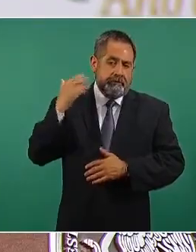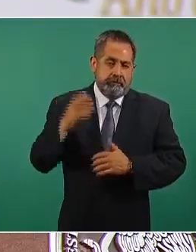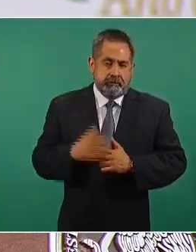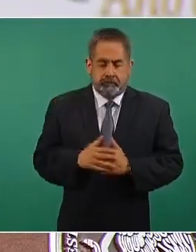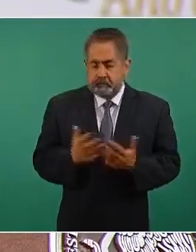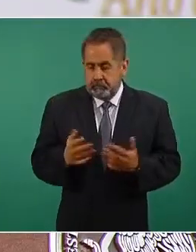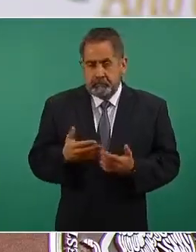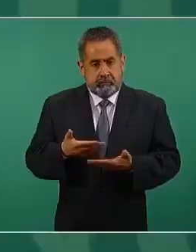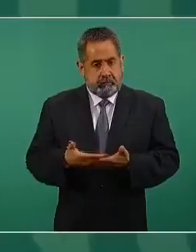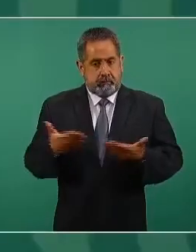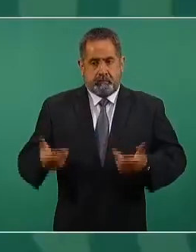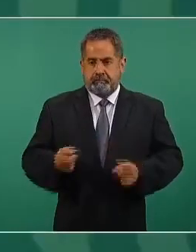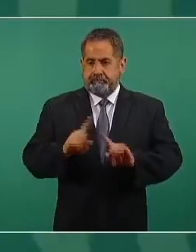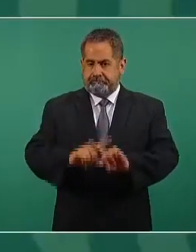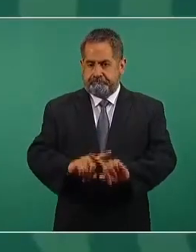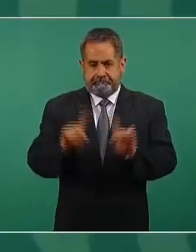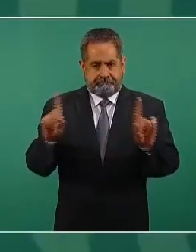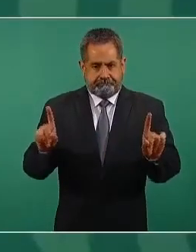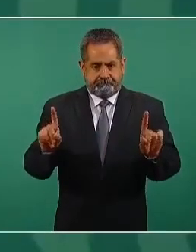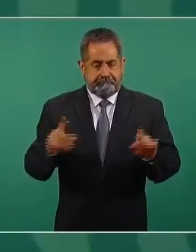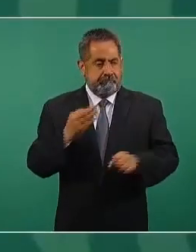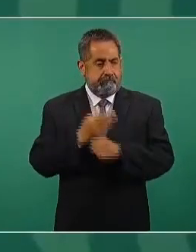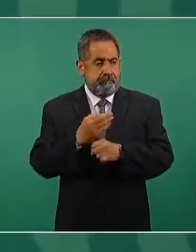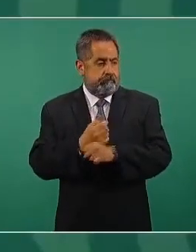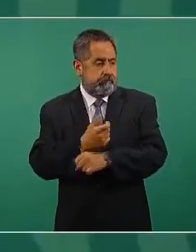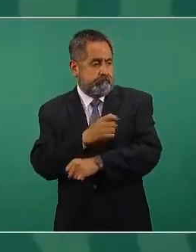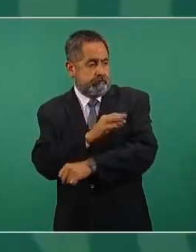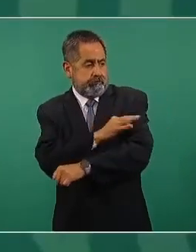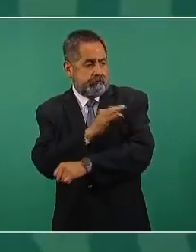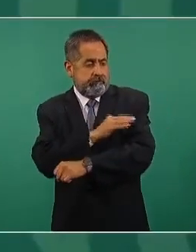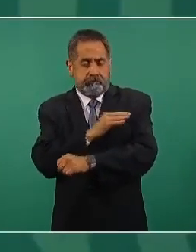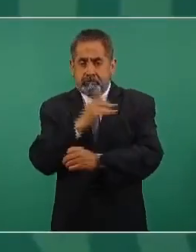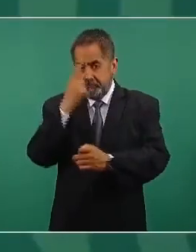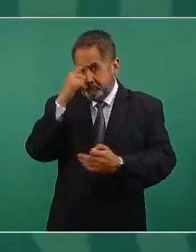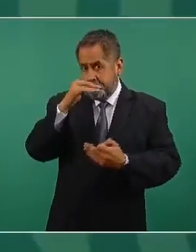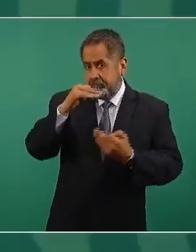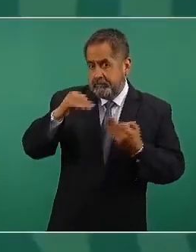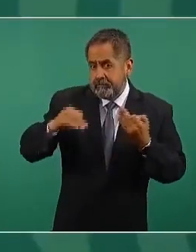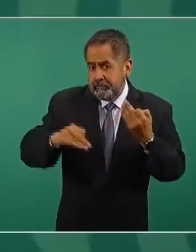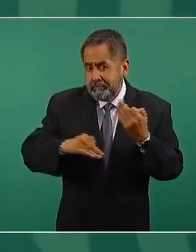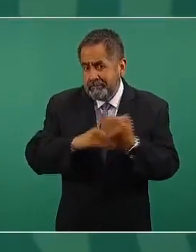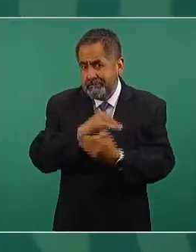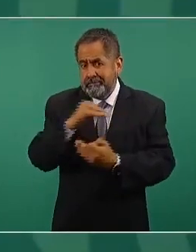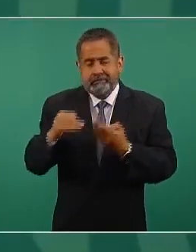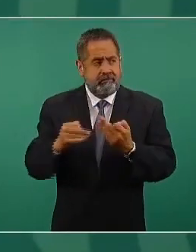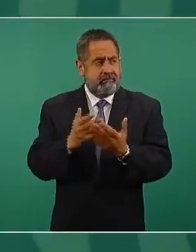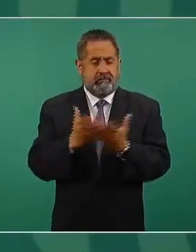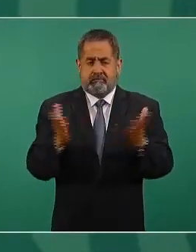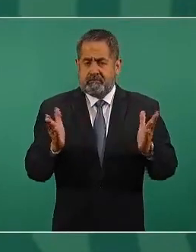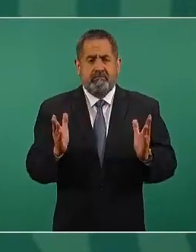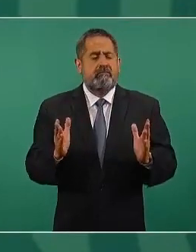Entonces, esto es distinto, es vacunación universal,